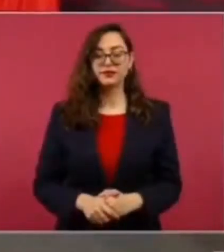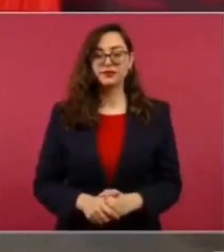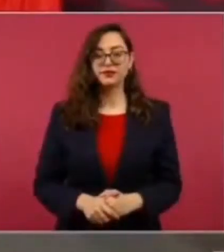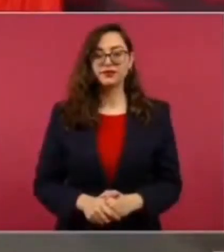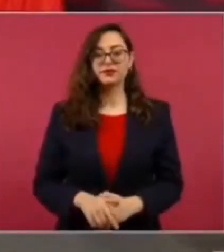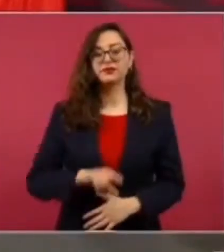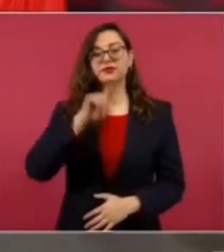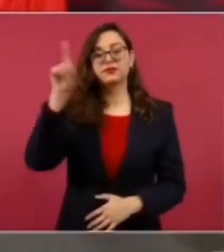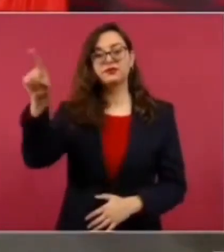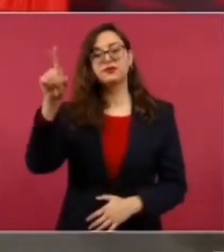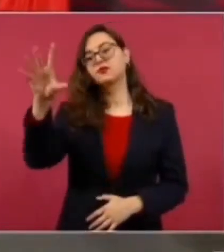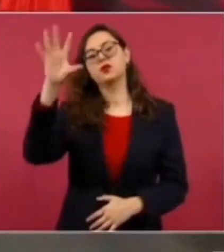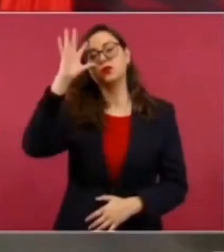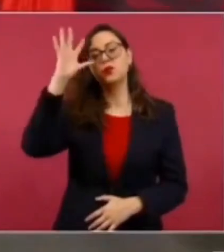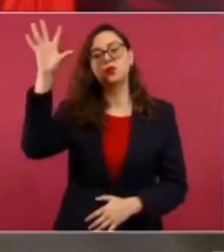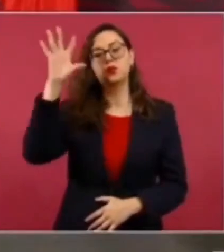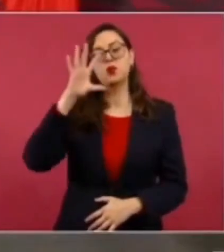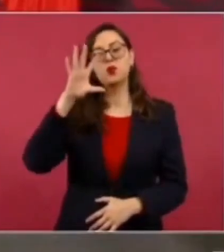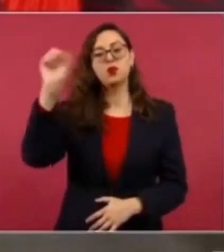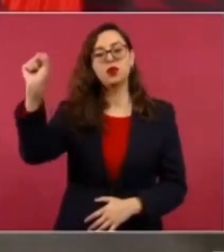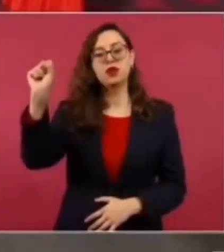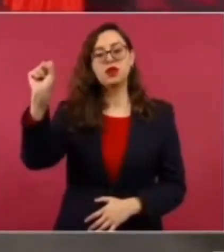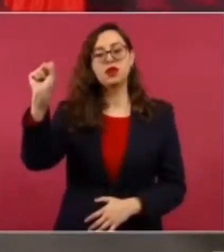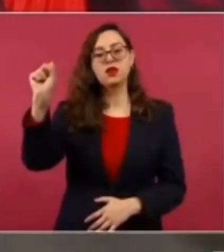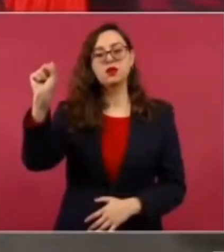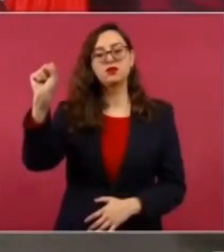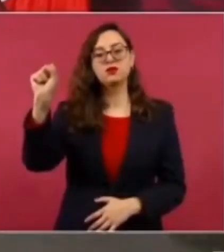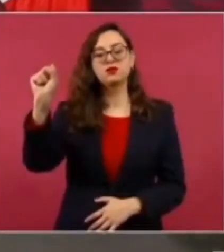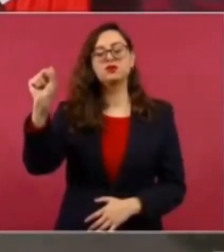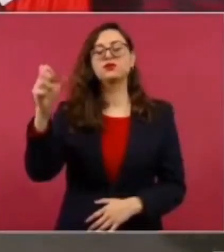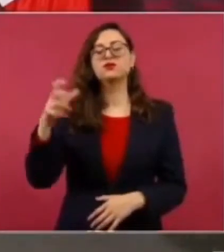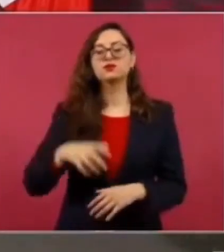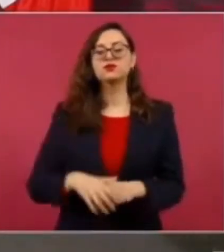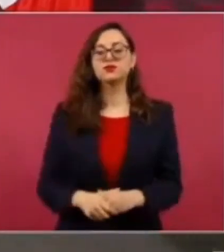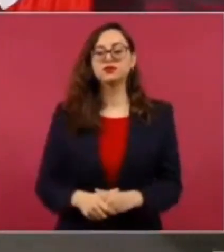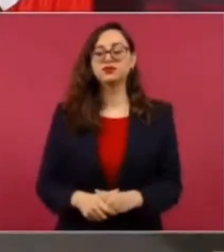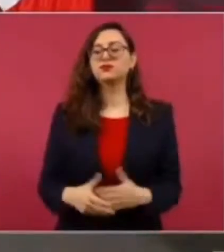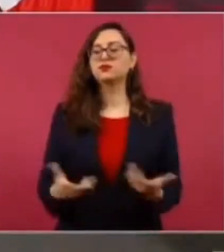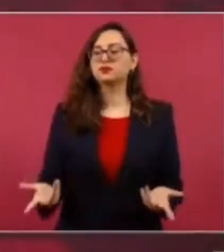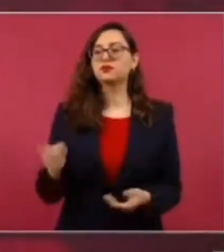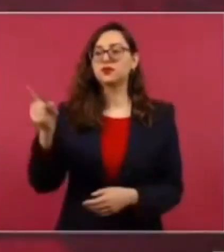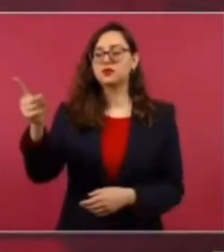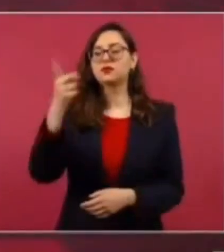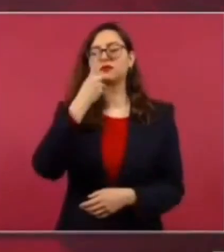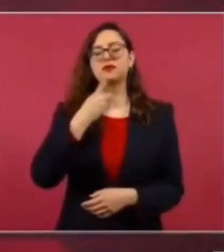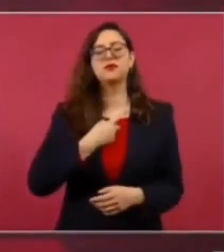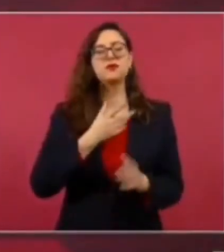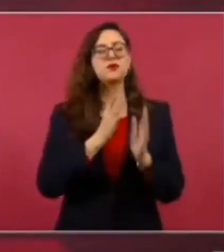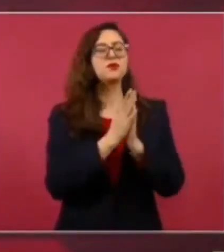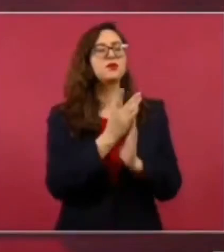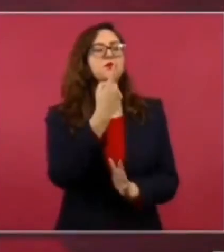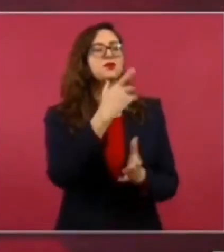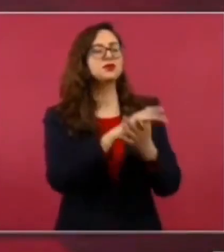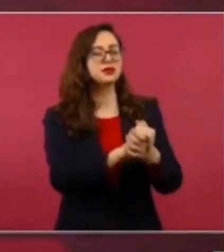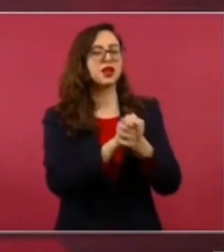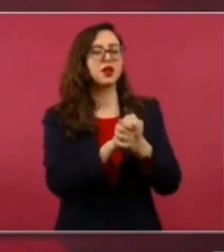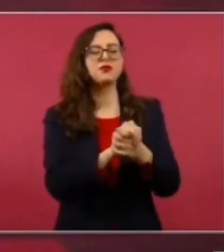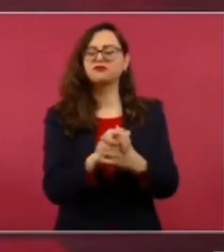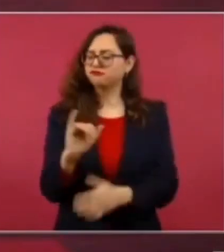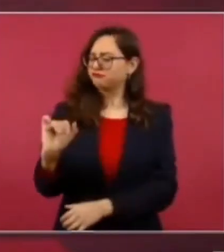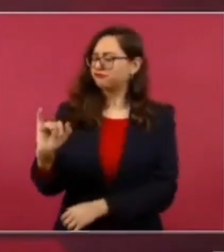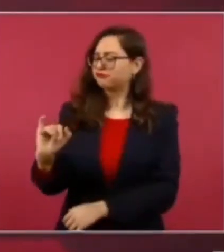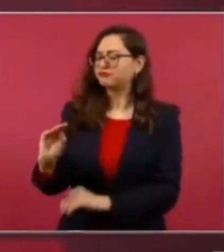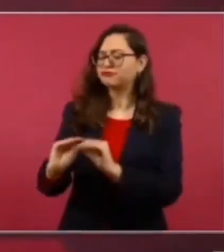de los expresidentes, pero de todas formas ya están siendo castigados por el pueblo, ¿no?